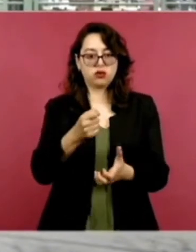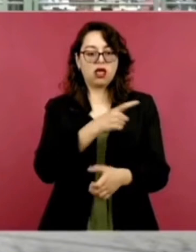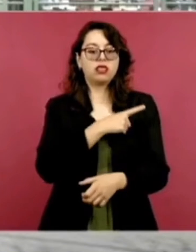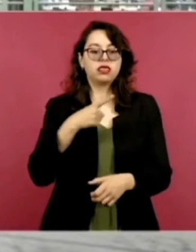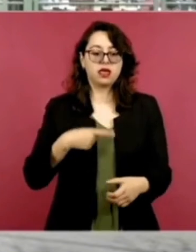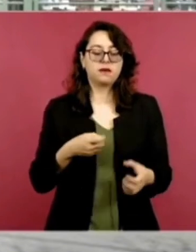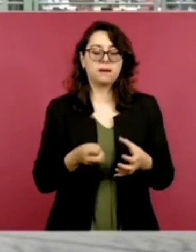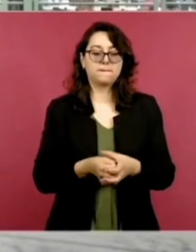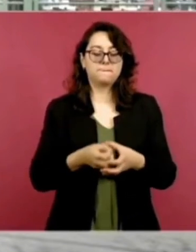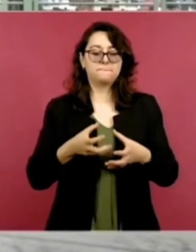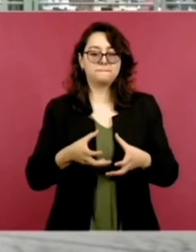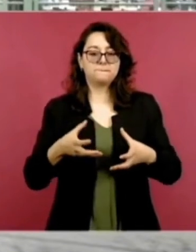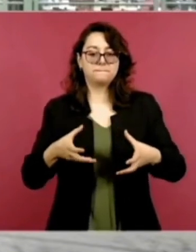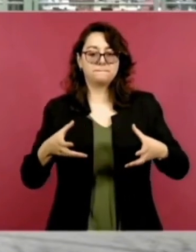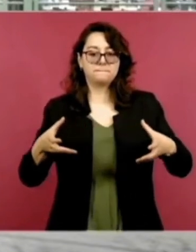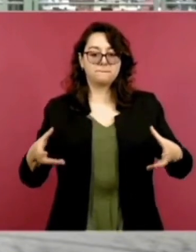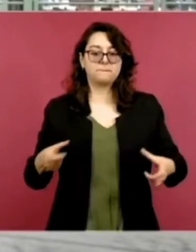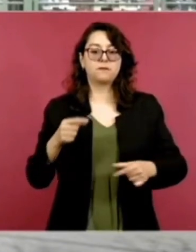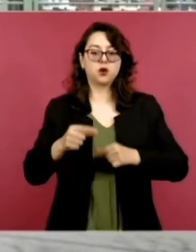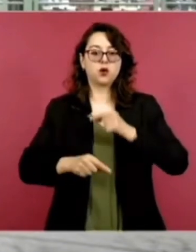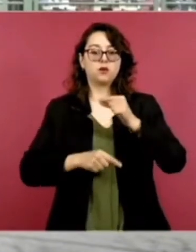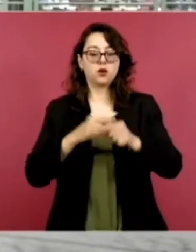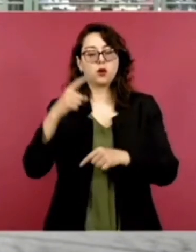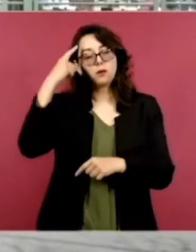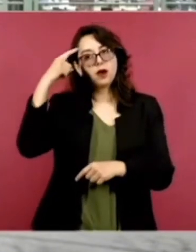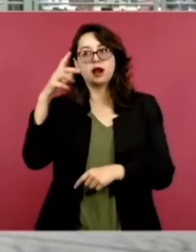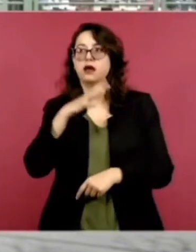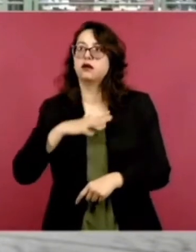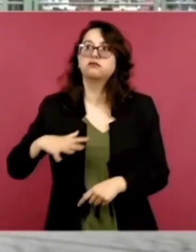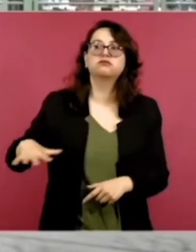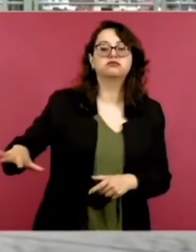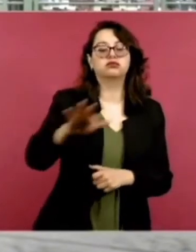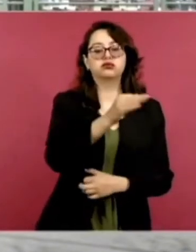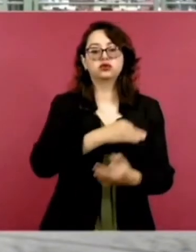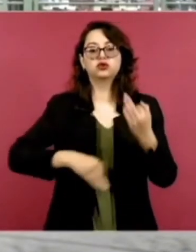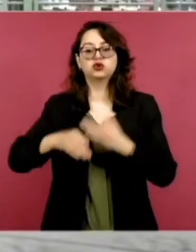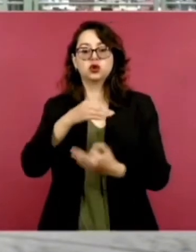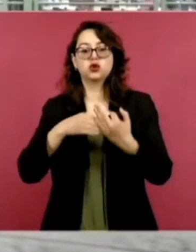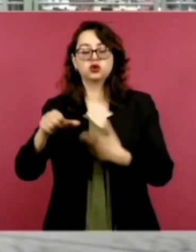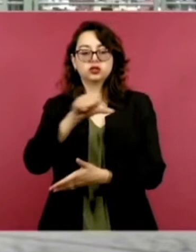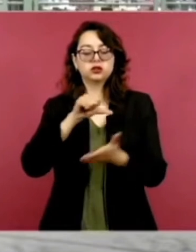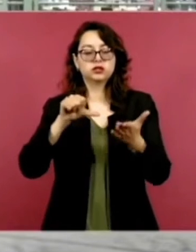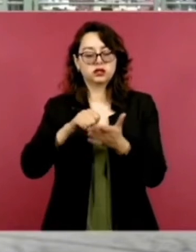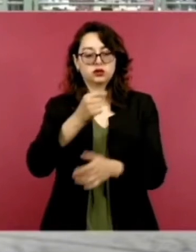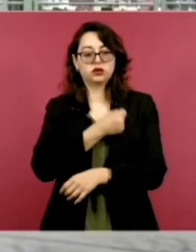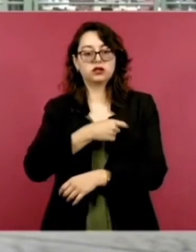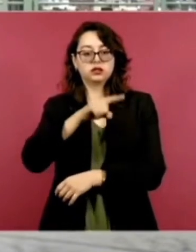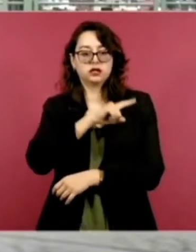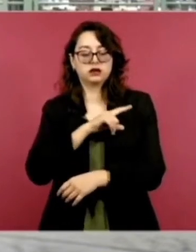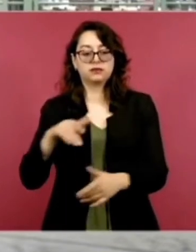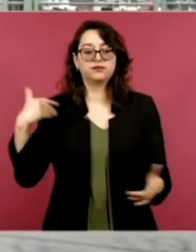para alcanzar todos los centros de salud. A la fecha, y esto es lo más importante para la ciudad,